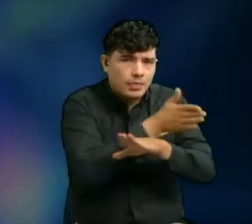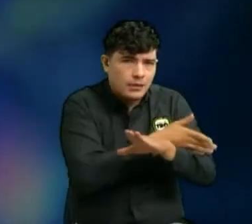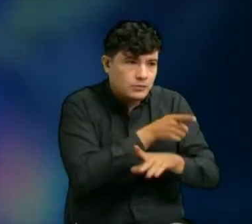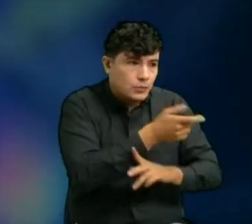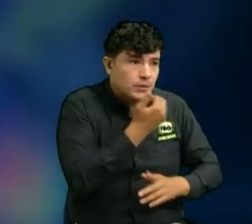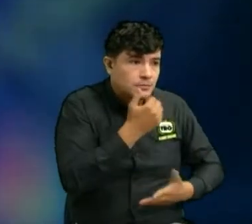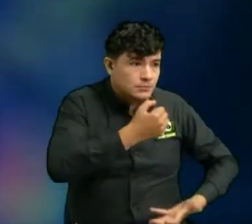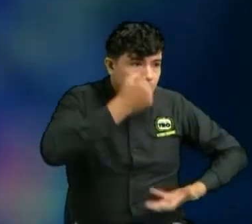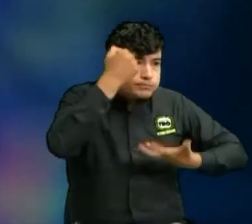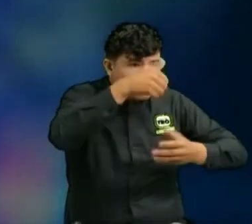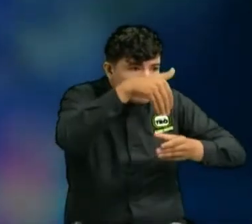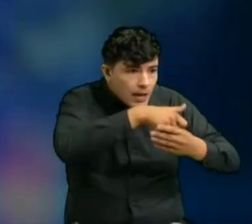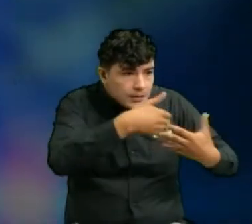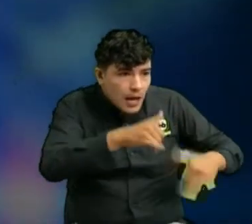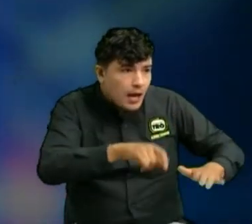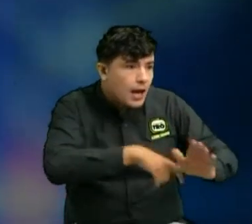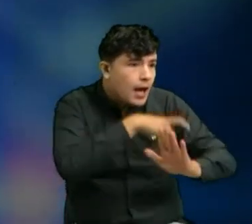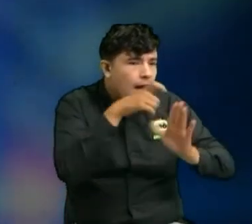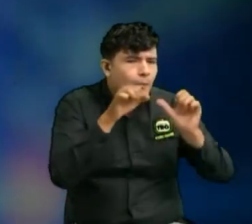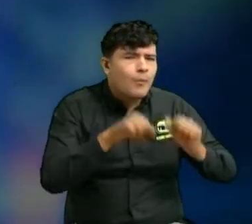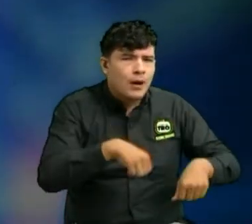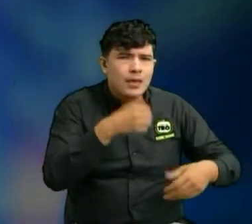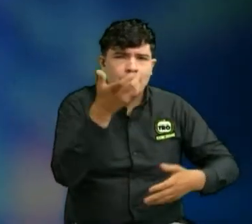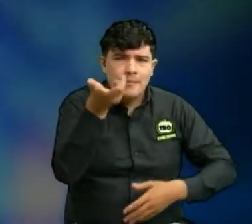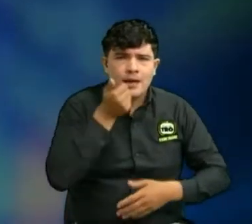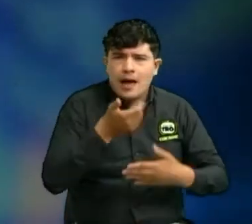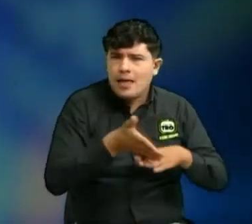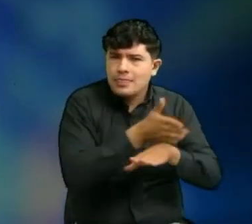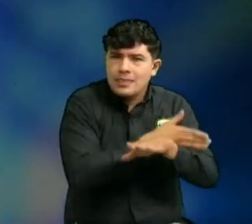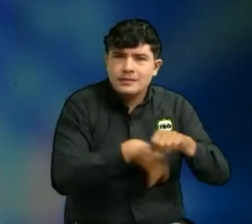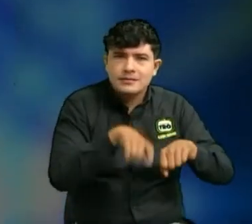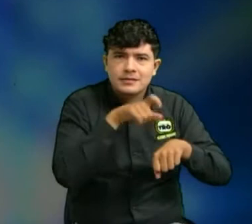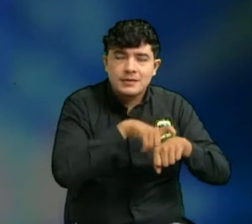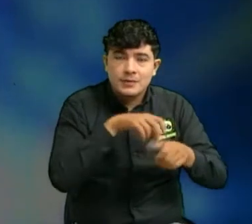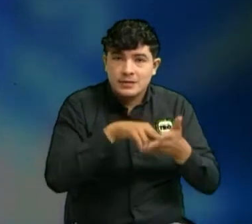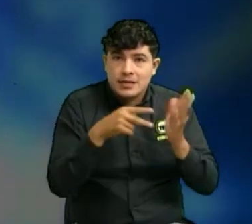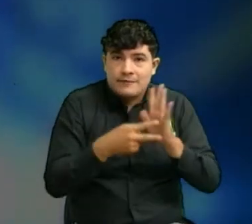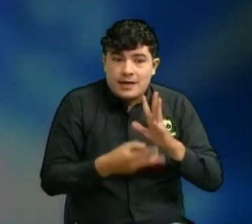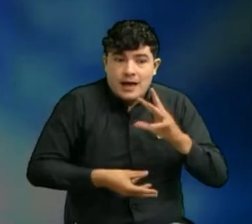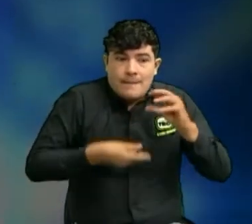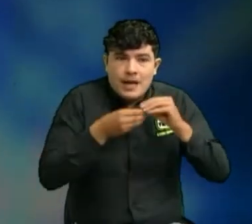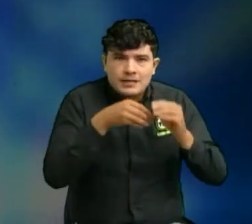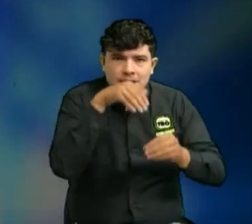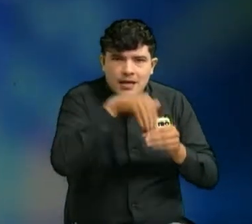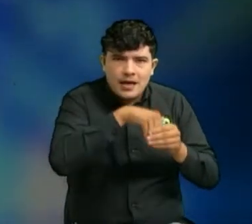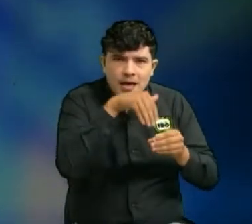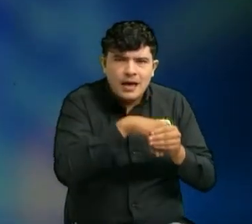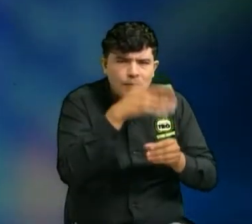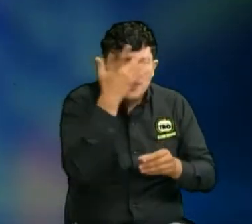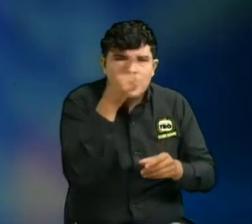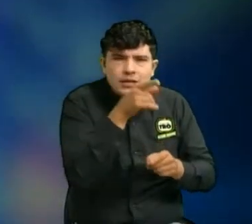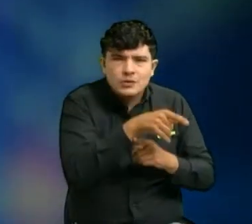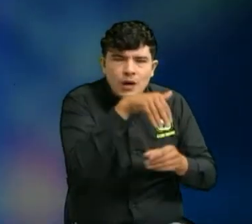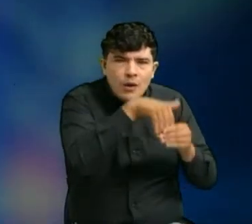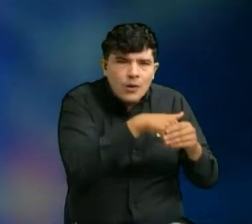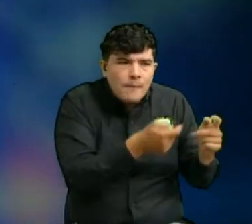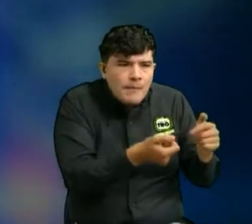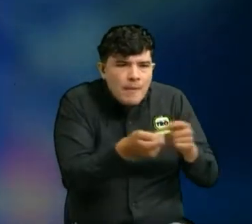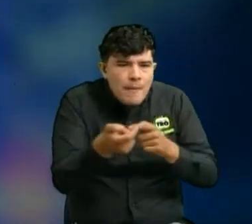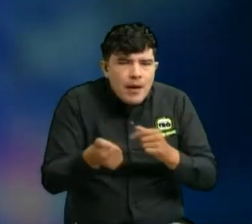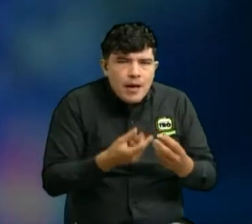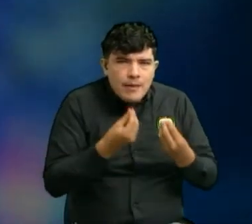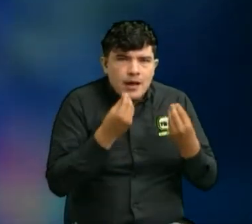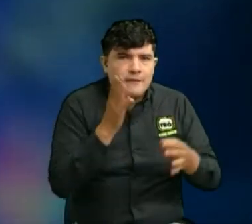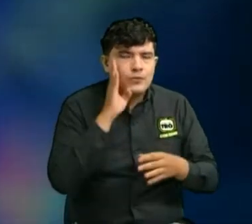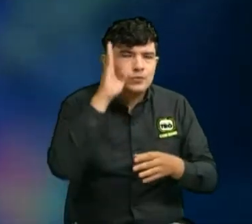requerido. Adicionalmente, obtienes rendimientos, es decir, más ahorro, ya que tus aportes se invierten para que tu pensión sea